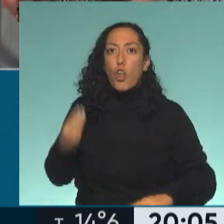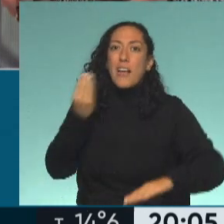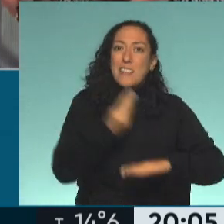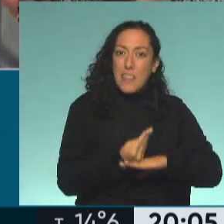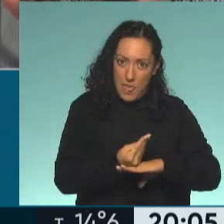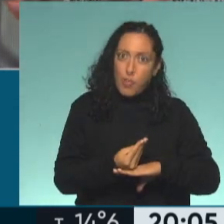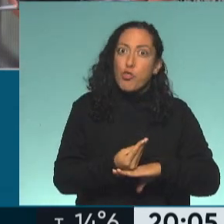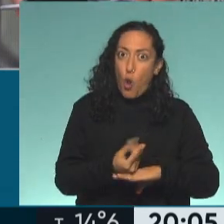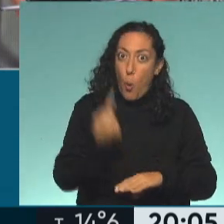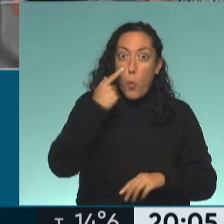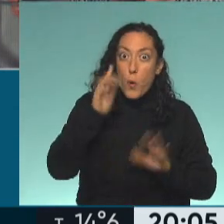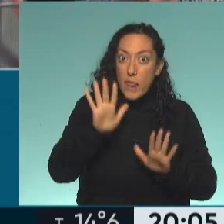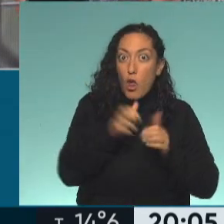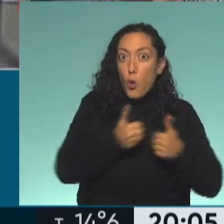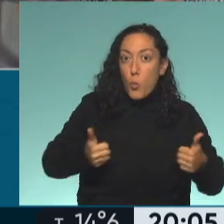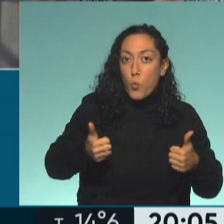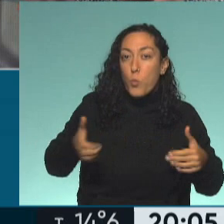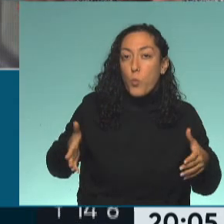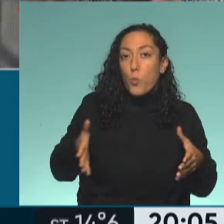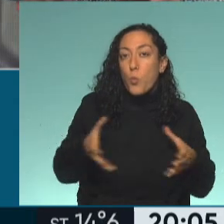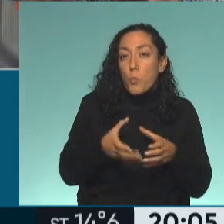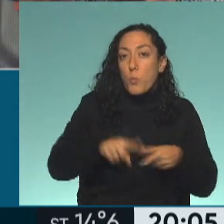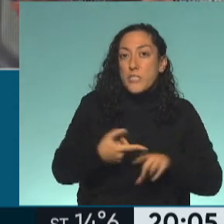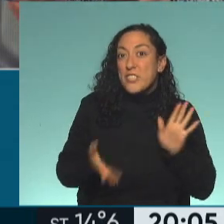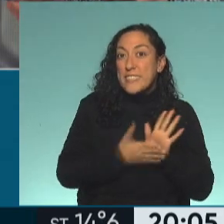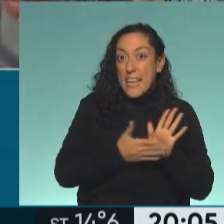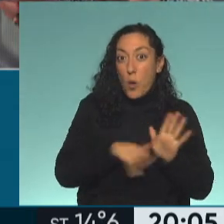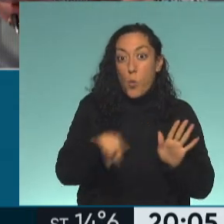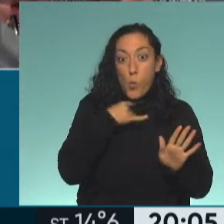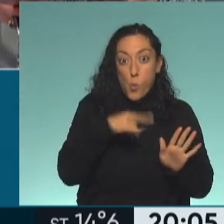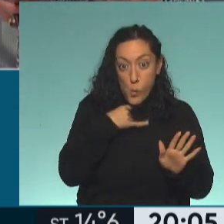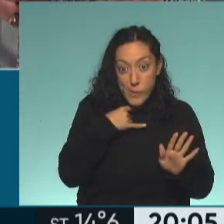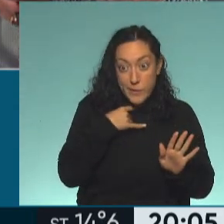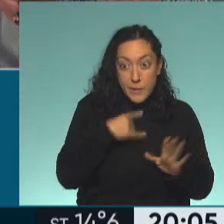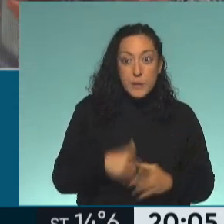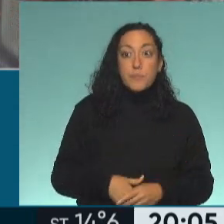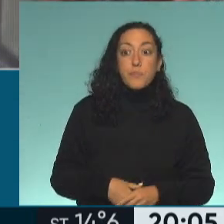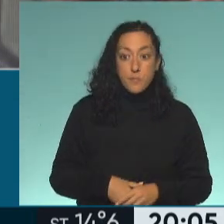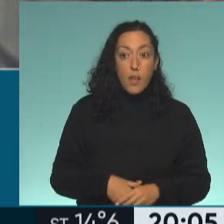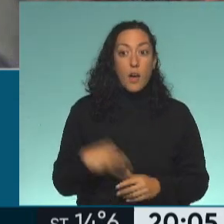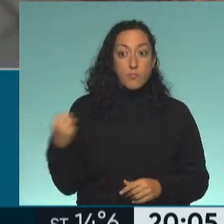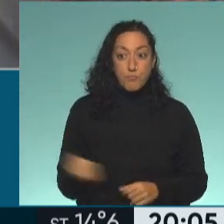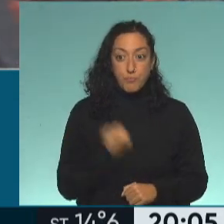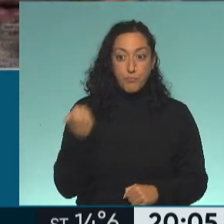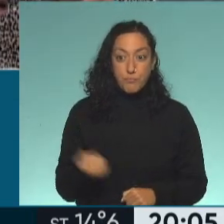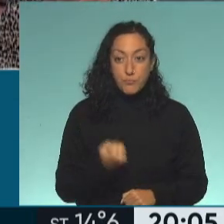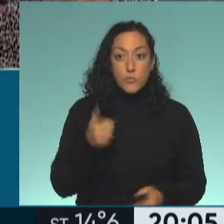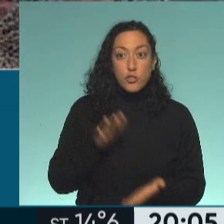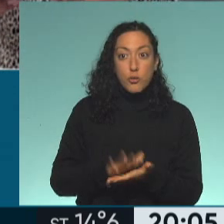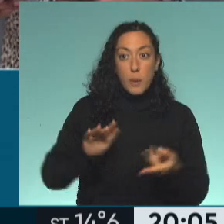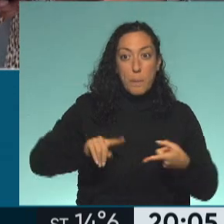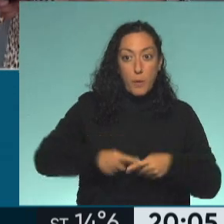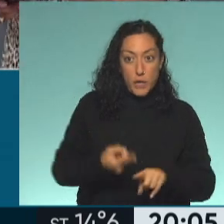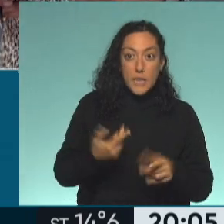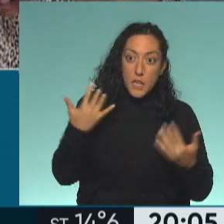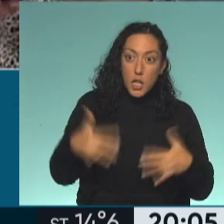Insisto, ojo con el Frente de Izquierda en Jujuy. Y finalmente, todo Rubén Rivarola. Todo un dato. Sí, claro. En clave política se lee